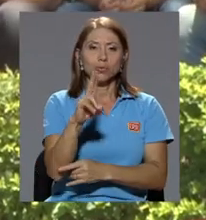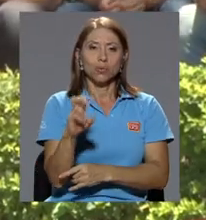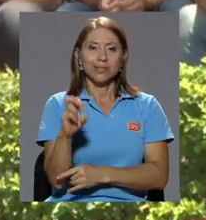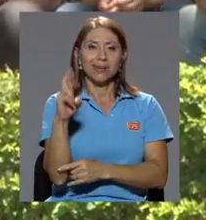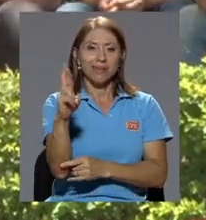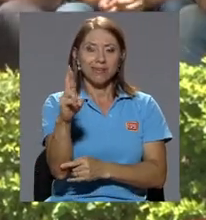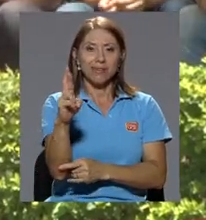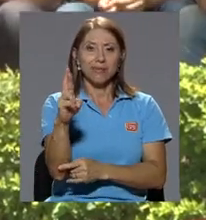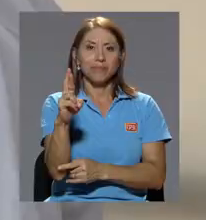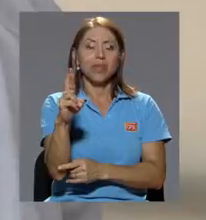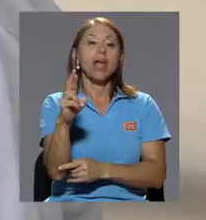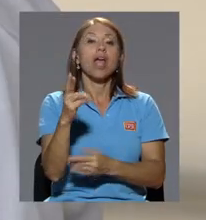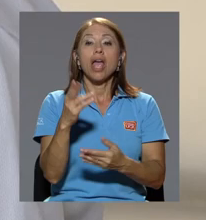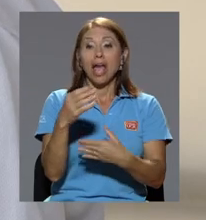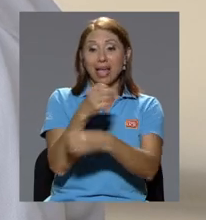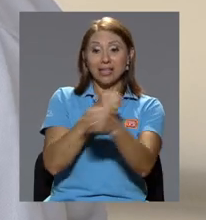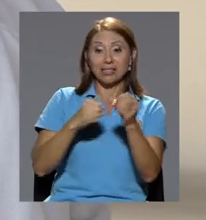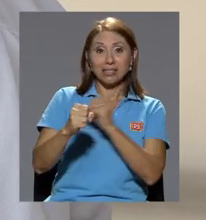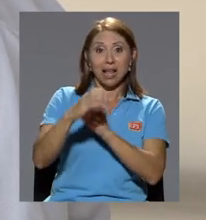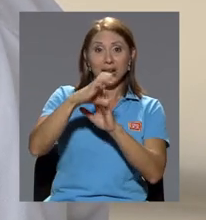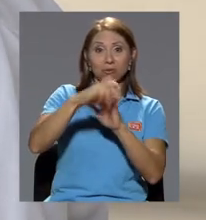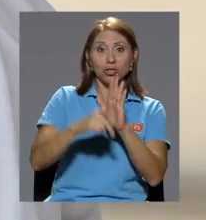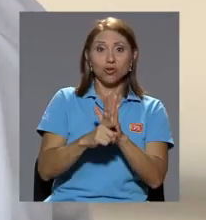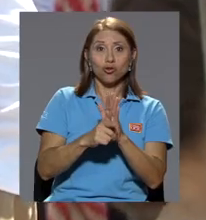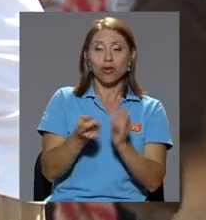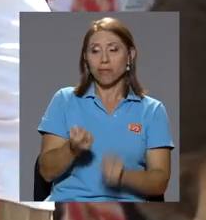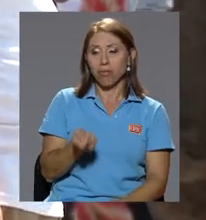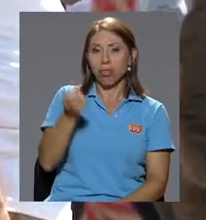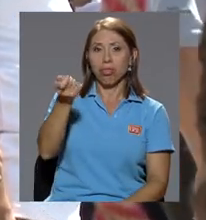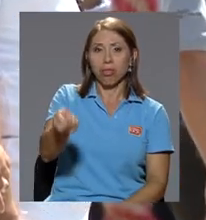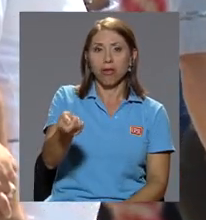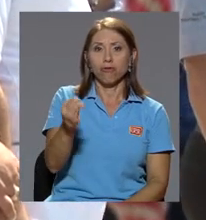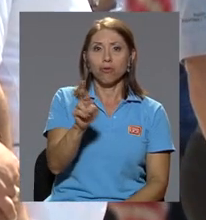UCR presentó ante la Sala Constitucional un recurso de amparo